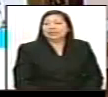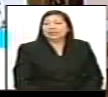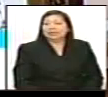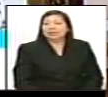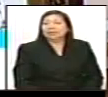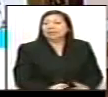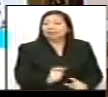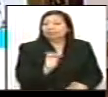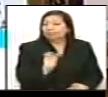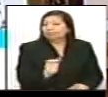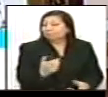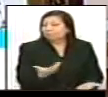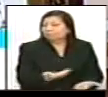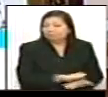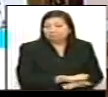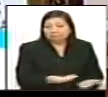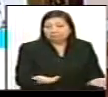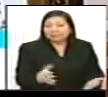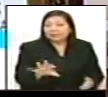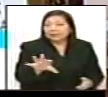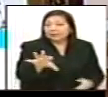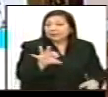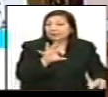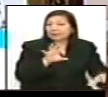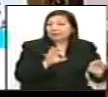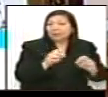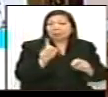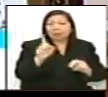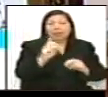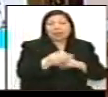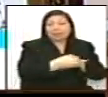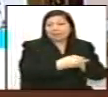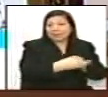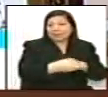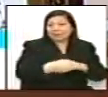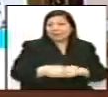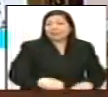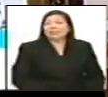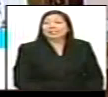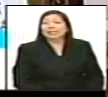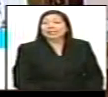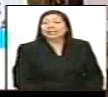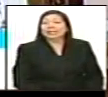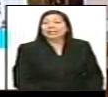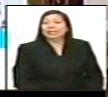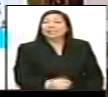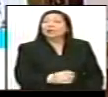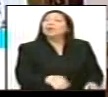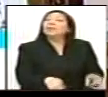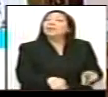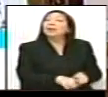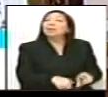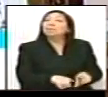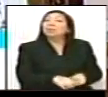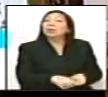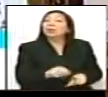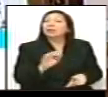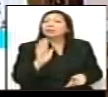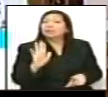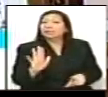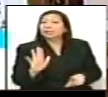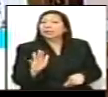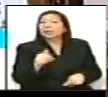digamos congresistas elegidos por departamento, como es el día de hoy, sino también 5